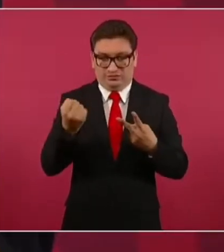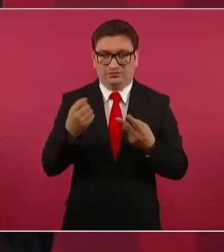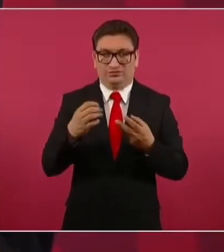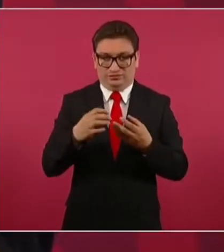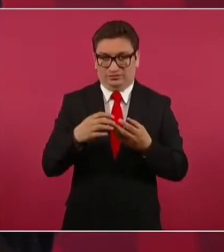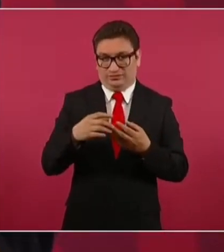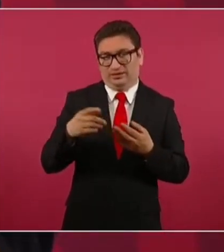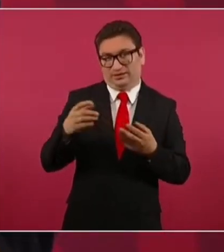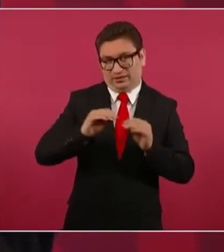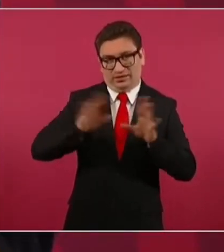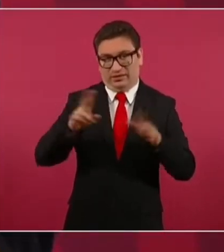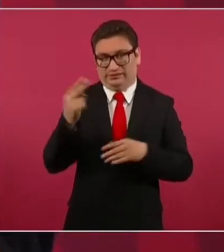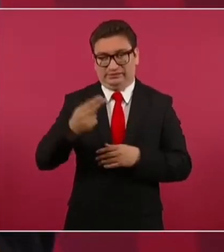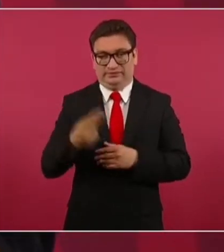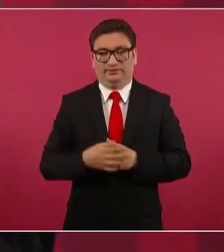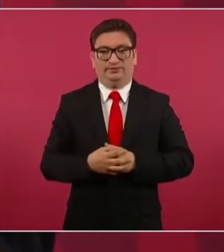virtud y suerte.